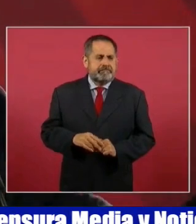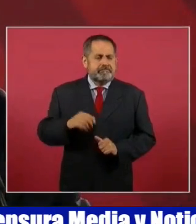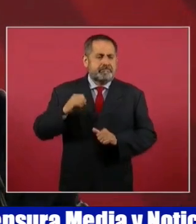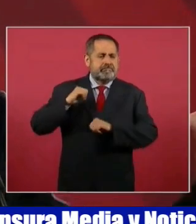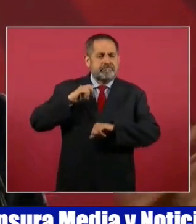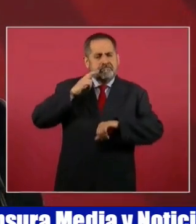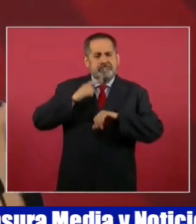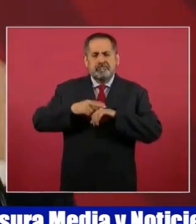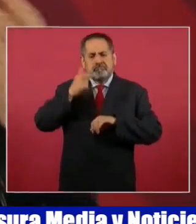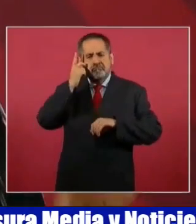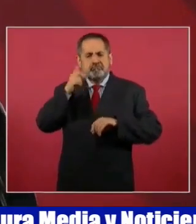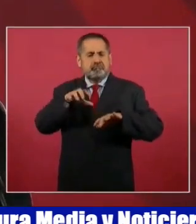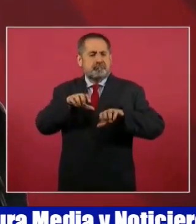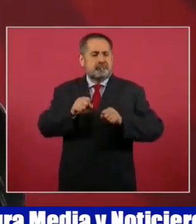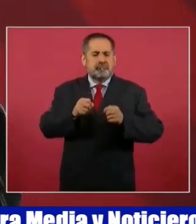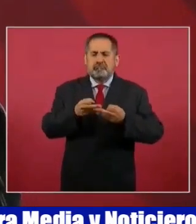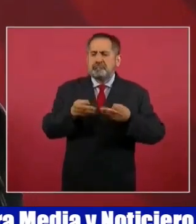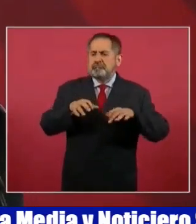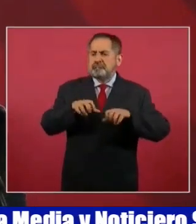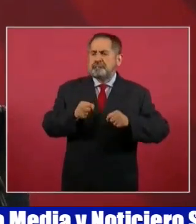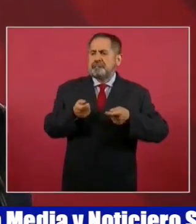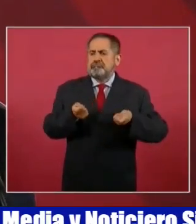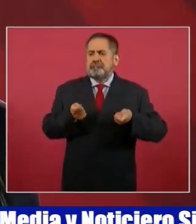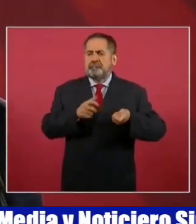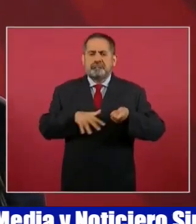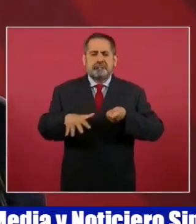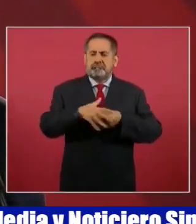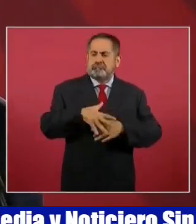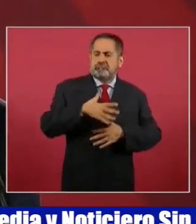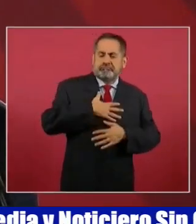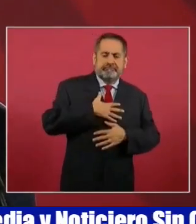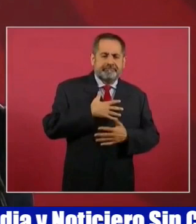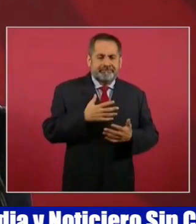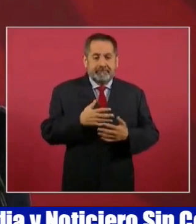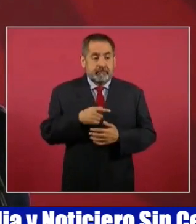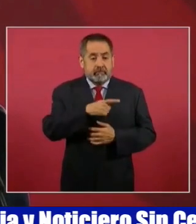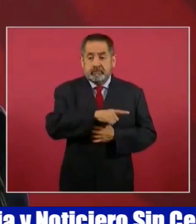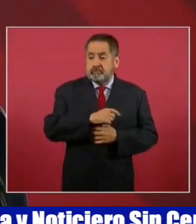cacicazgos y con mucha influencia política,